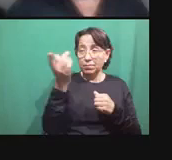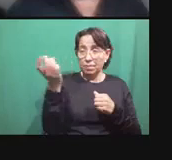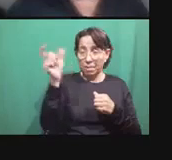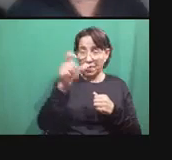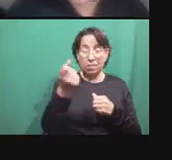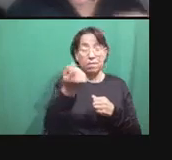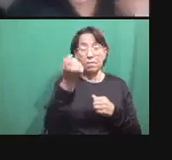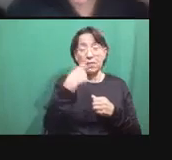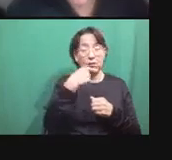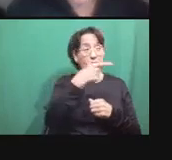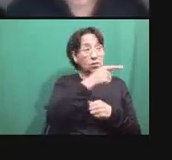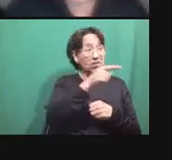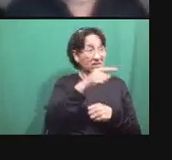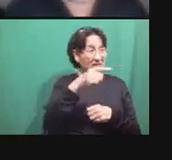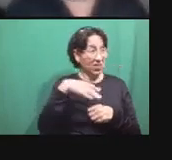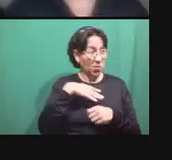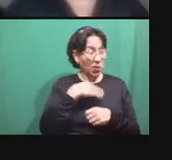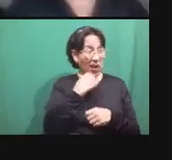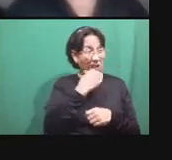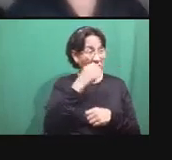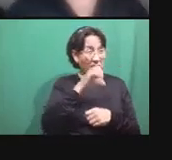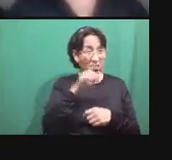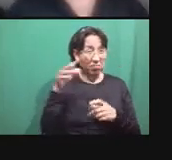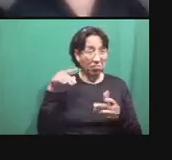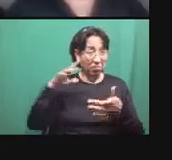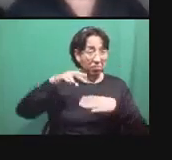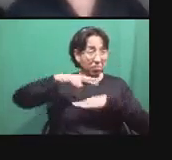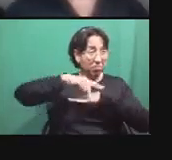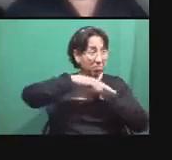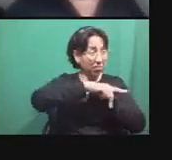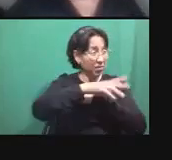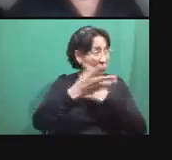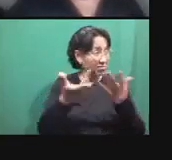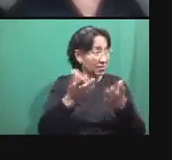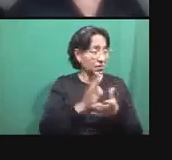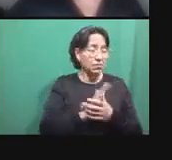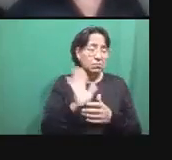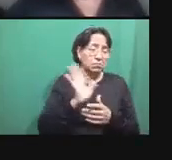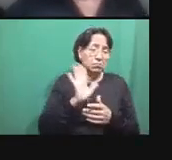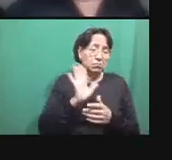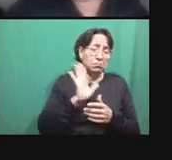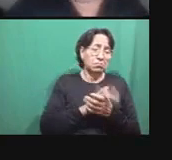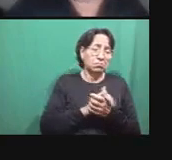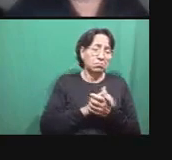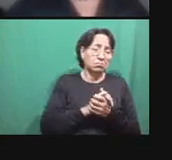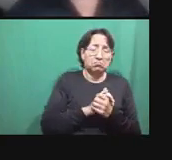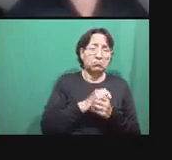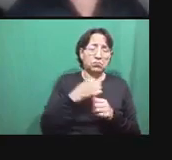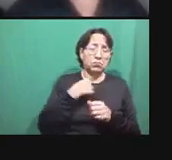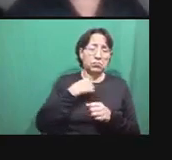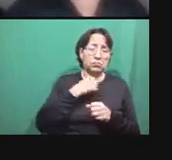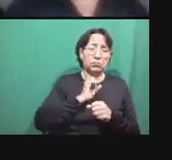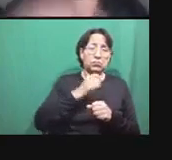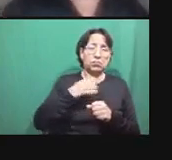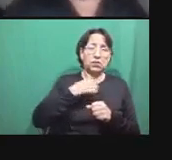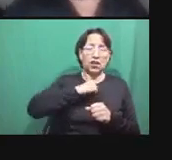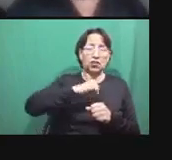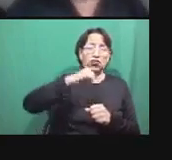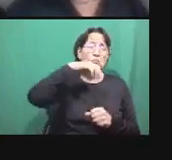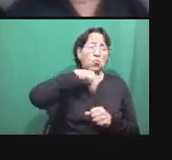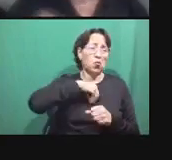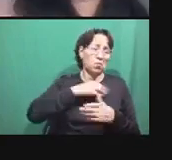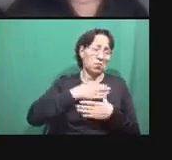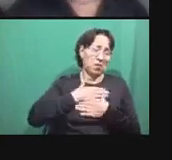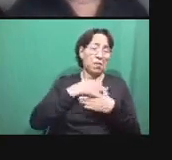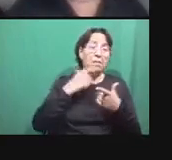solo tengo, para empezar, los derechos morales y los patrimoniales le pertenecen al municipio, al Metro de Medellín y pues a la